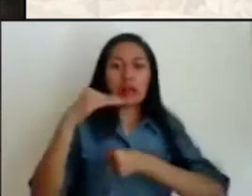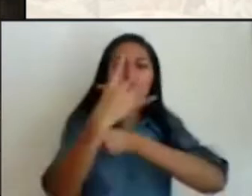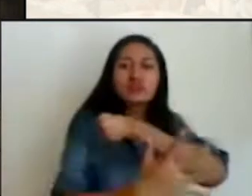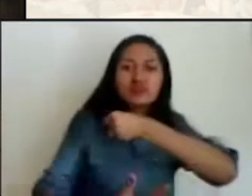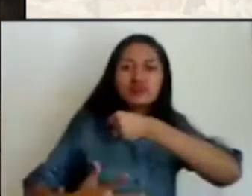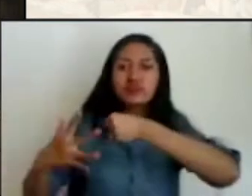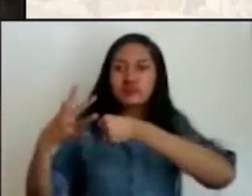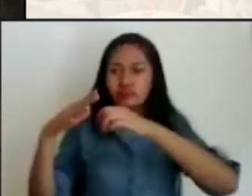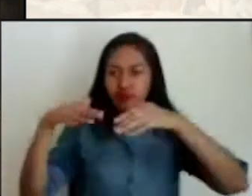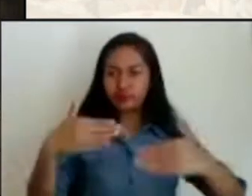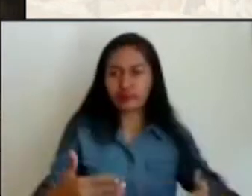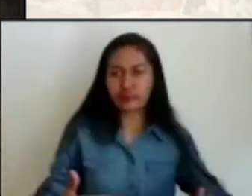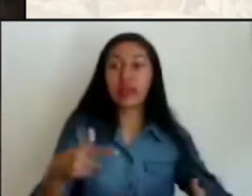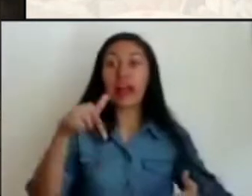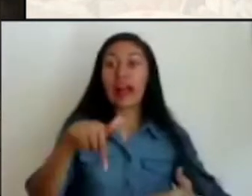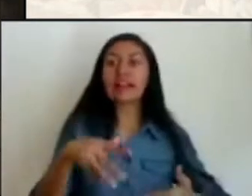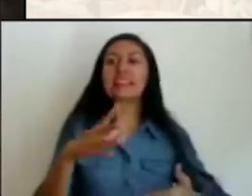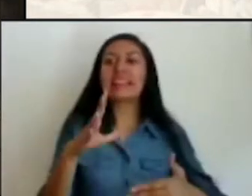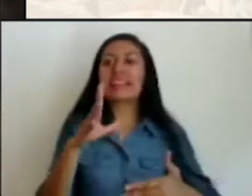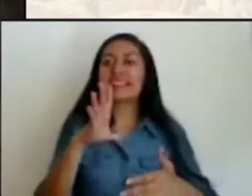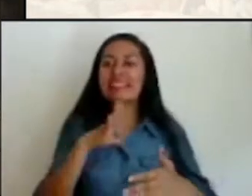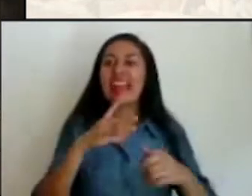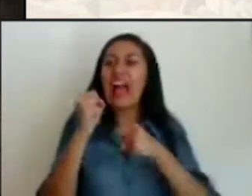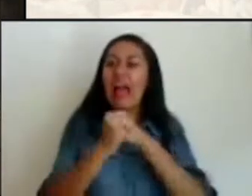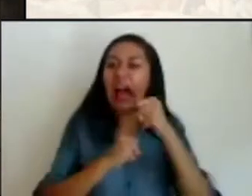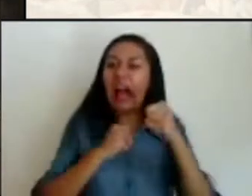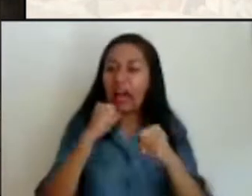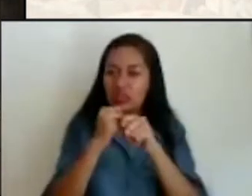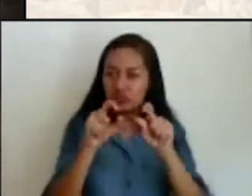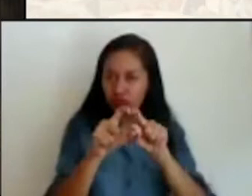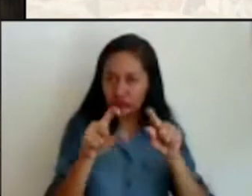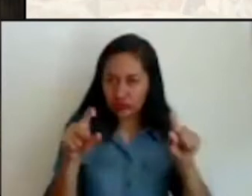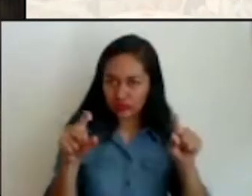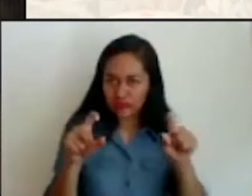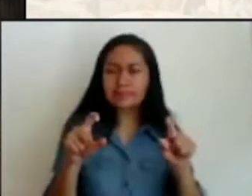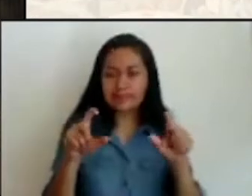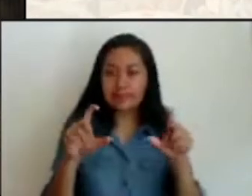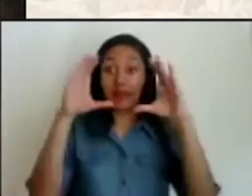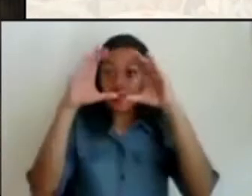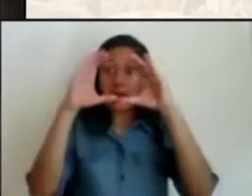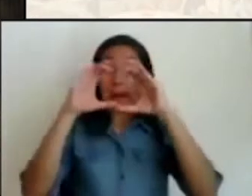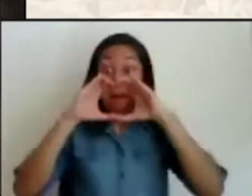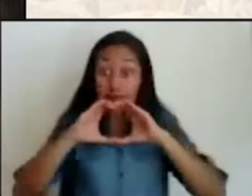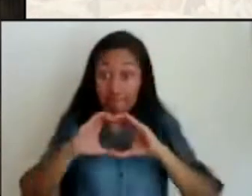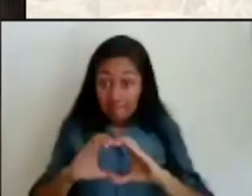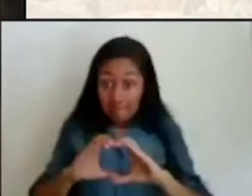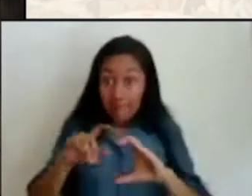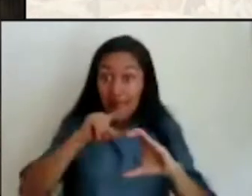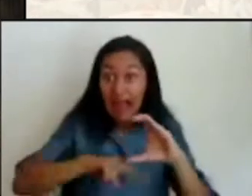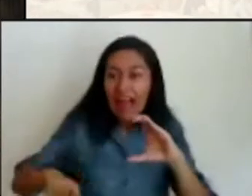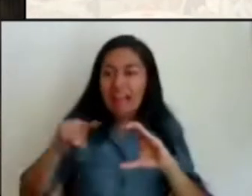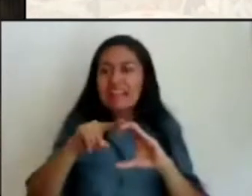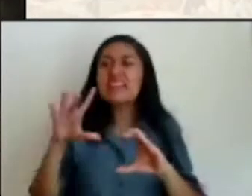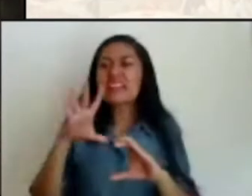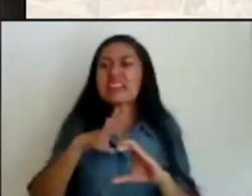el año. En la parte de abajo se representa un árbol, que es el árbol de mirra y las gotas de mirra,